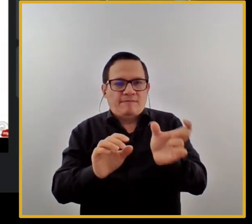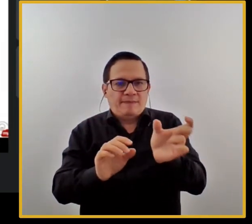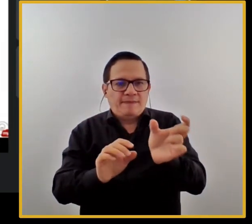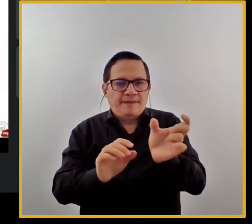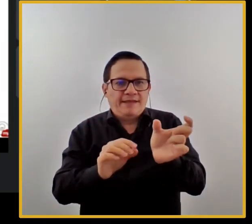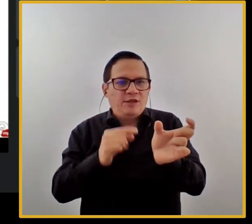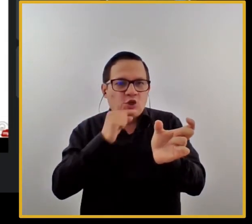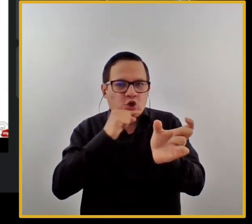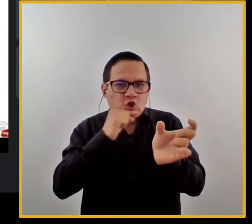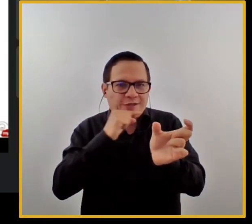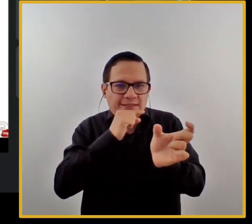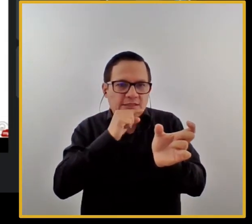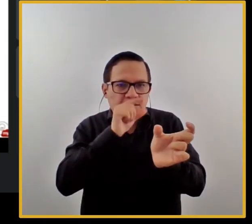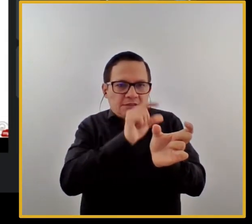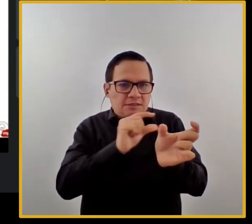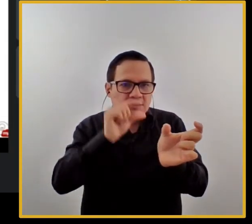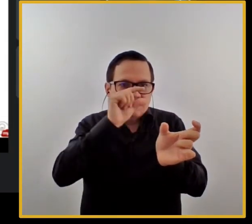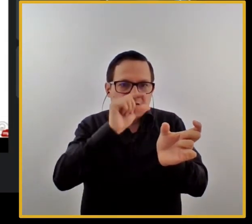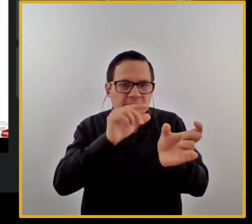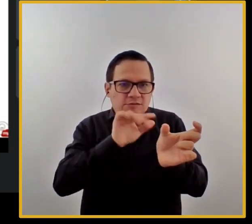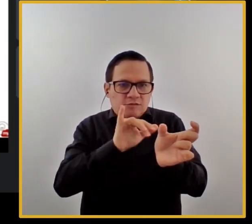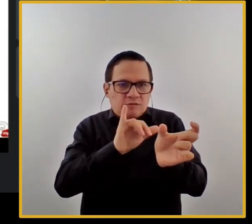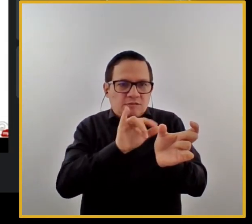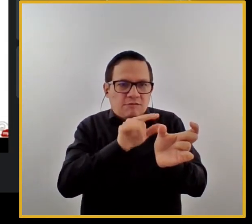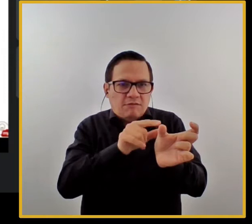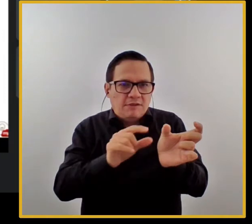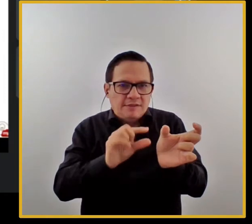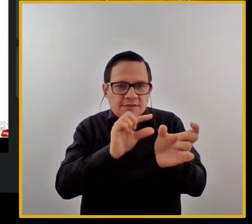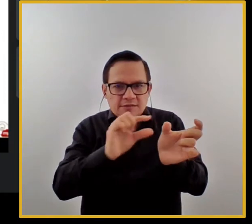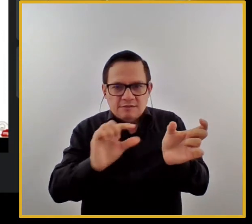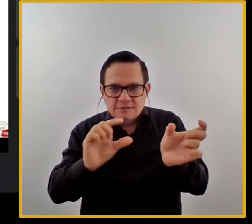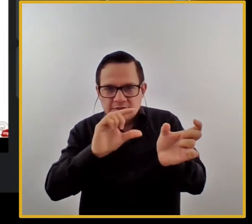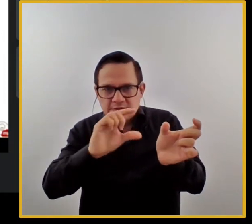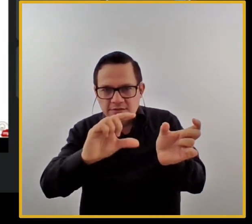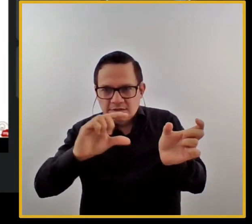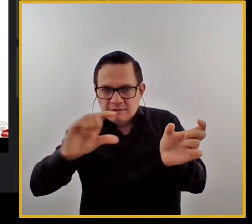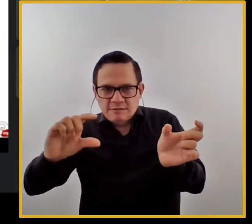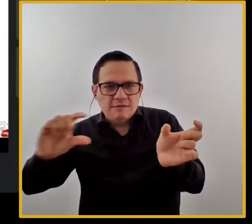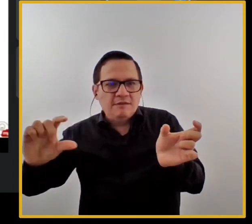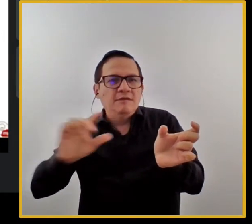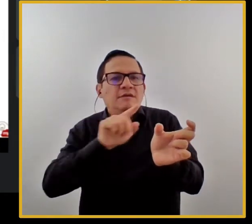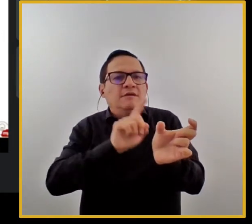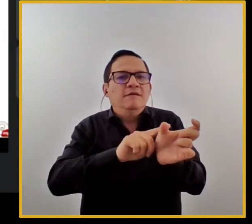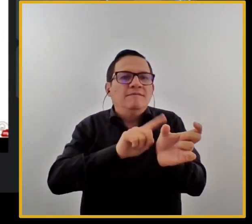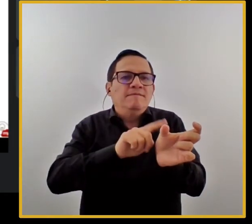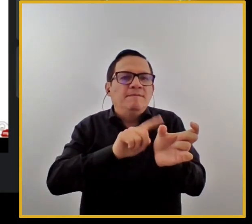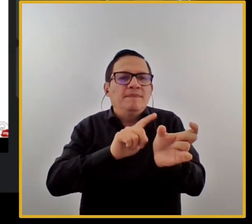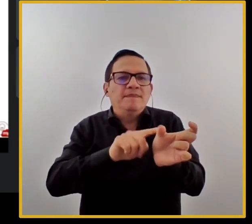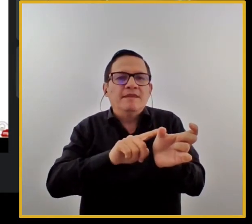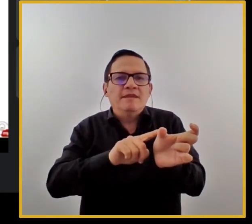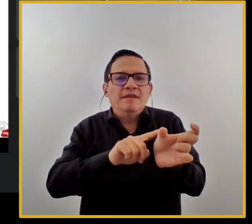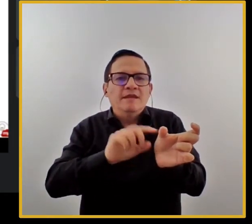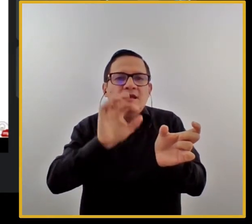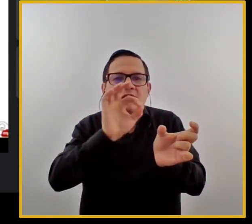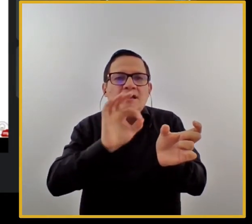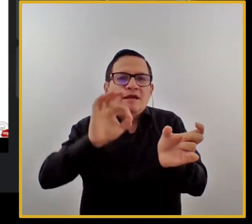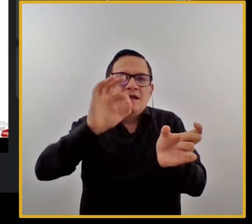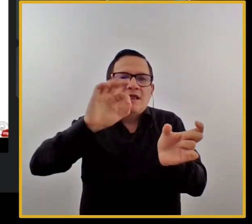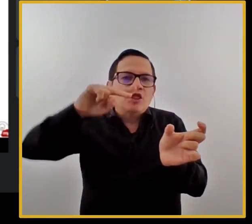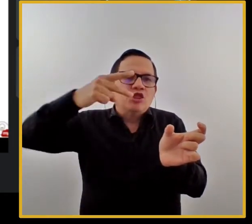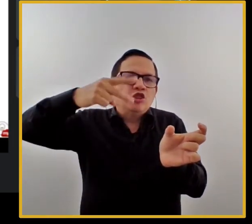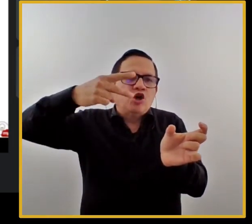que tiene esa expresión. Por ejemplo, acá tenemos que esto es de grado 2,